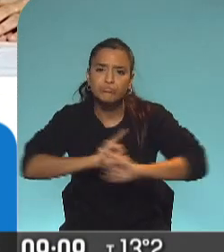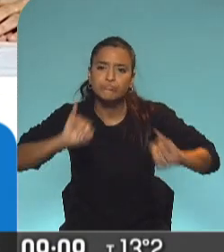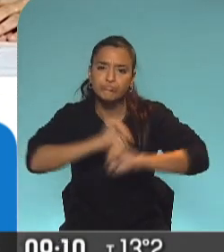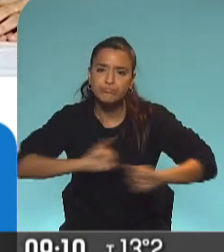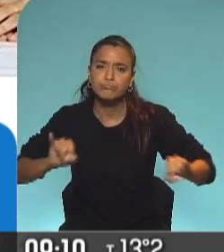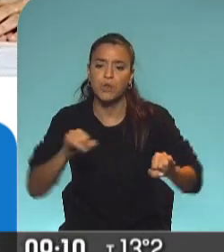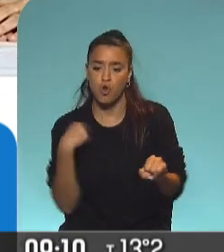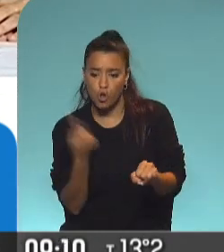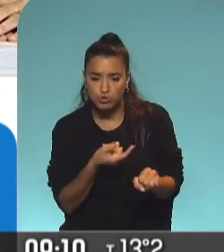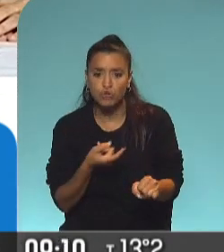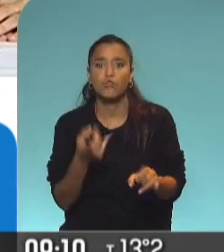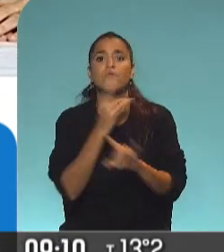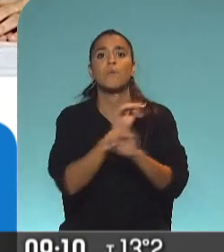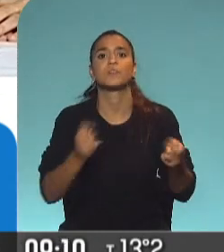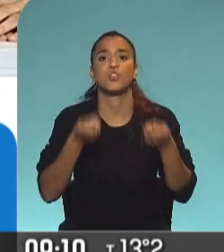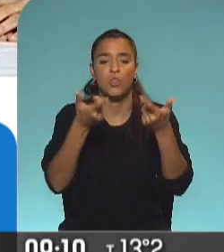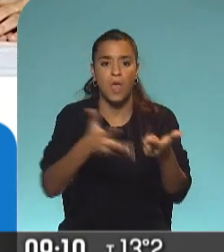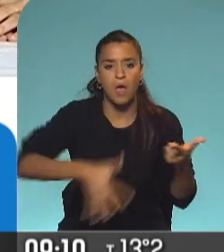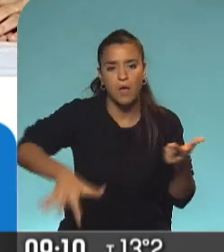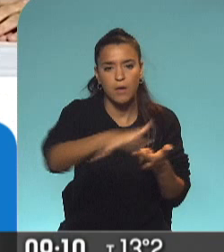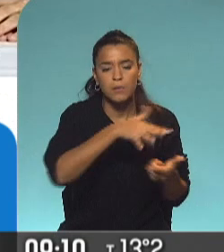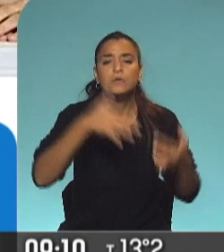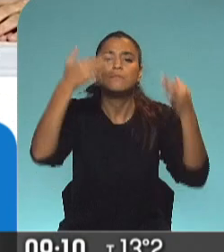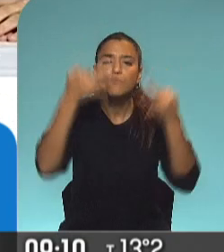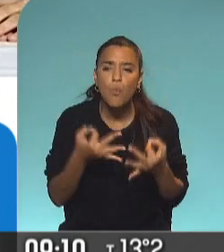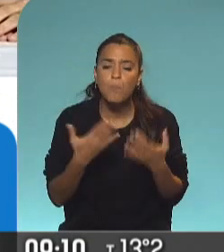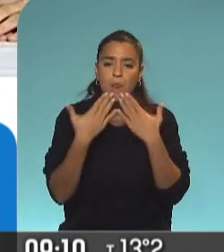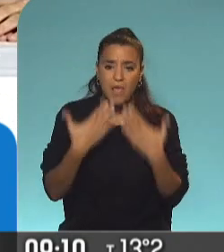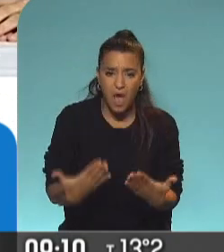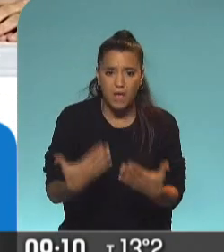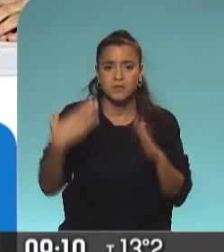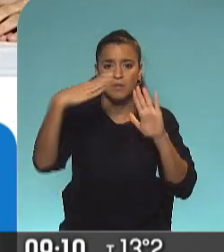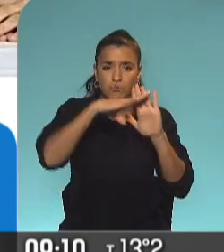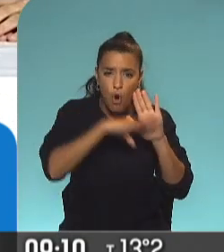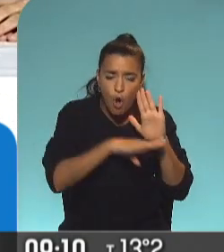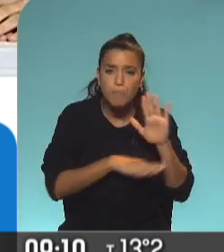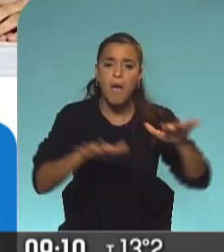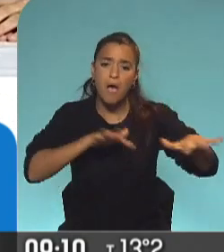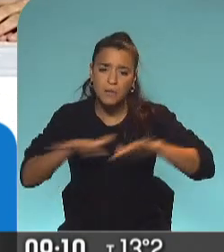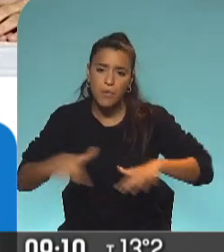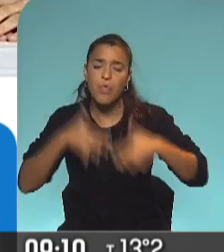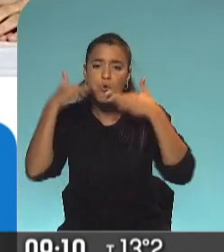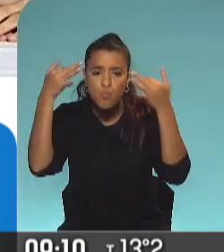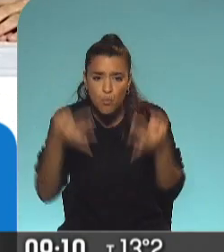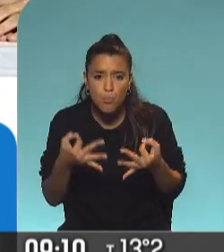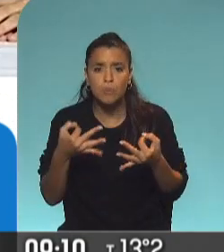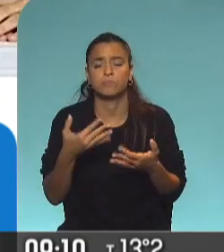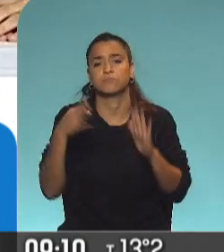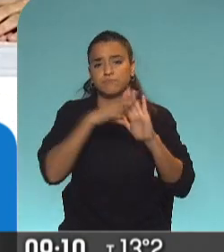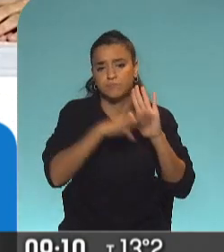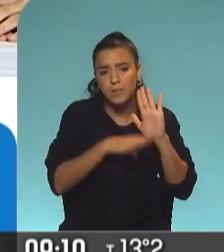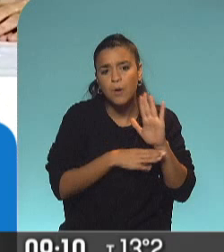permiten brindar información, y a la comunidad que a través del cumplimiento de las distintas normas y actividades que se